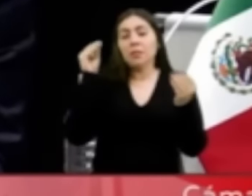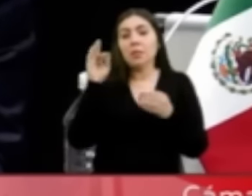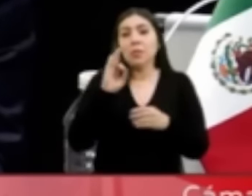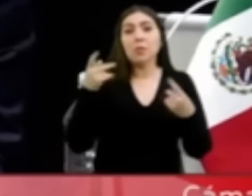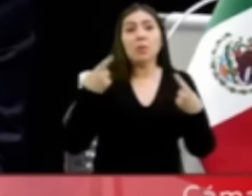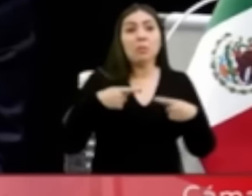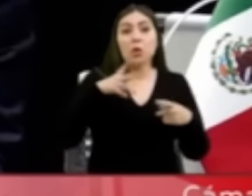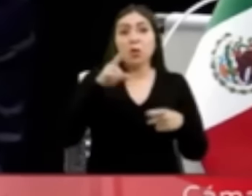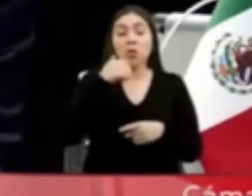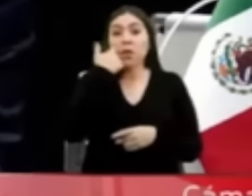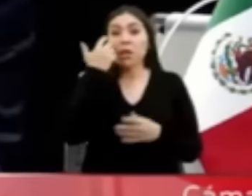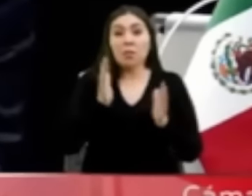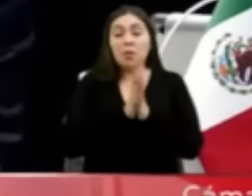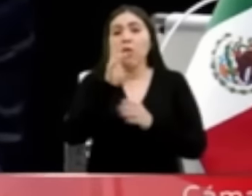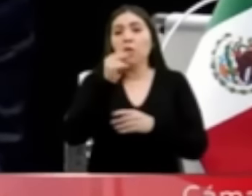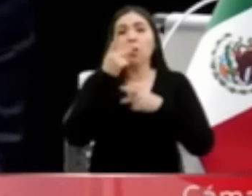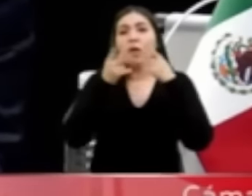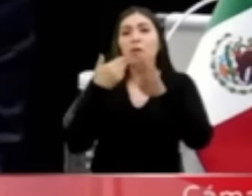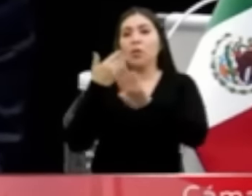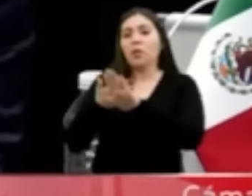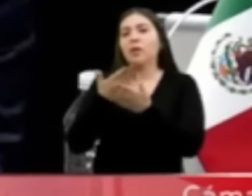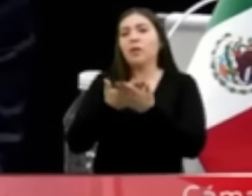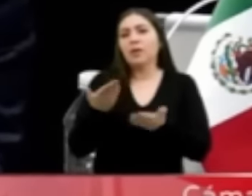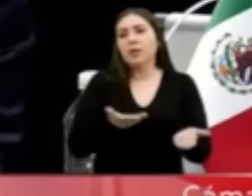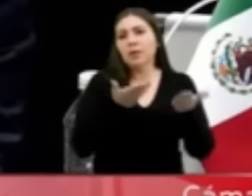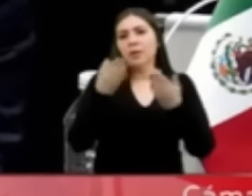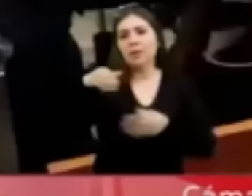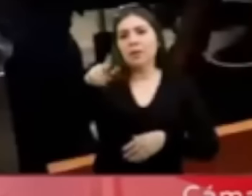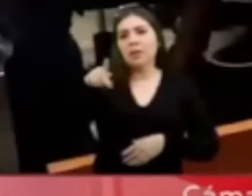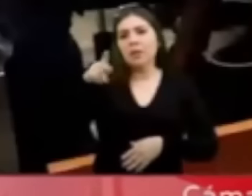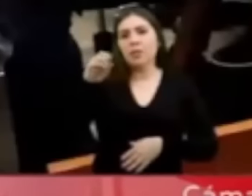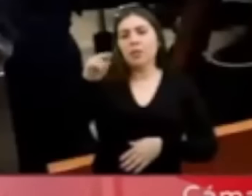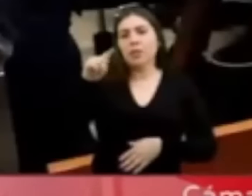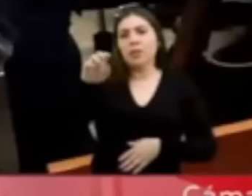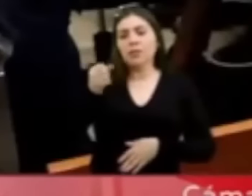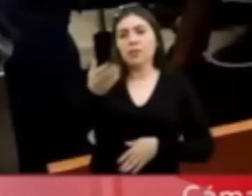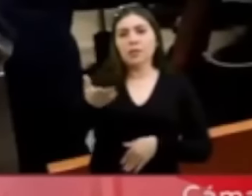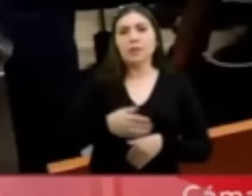aludan. Tiene el uso de la palabra el senador Marco Cortés.